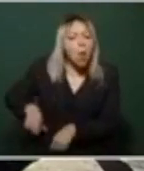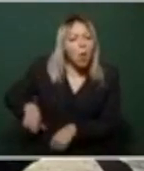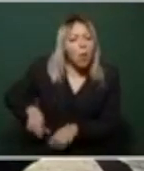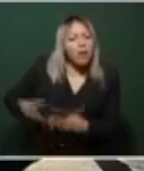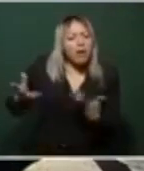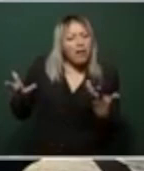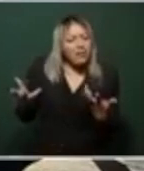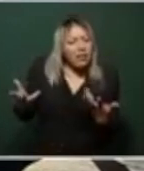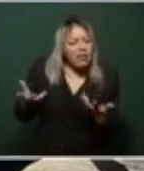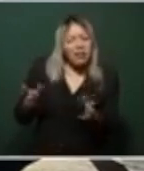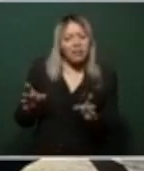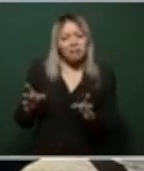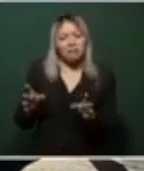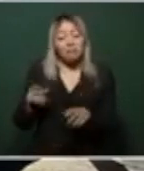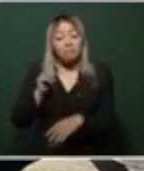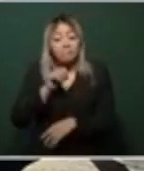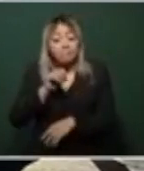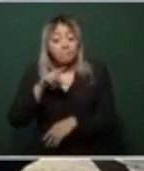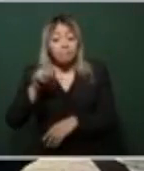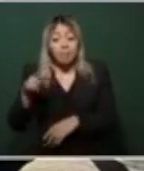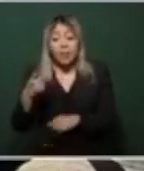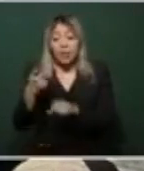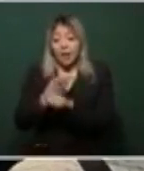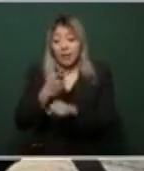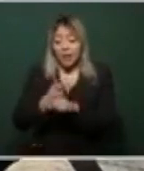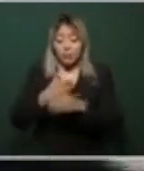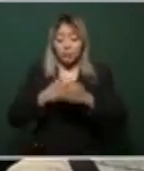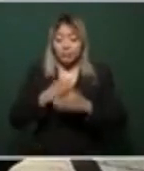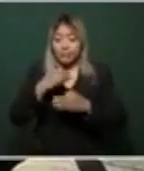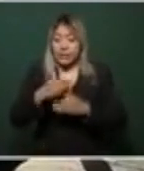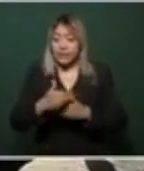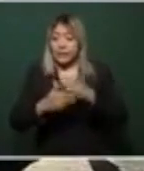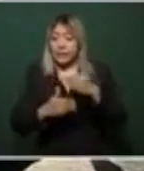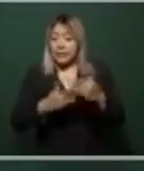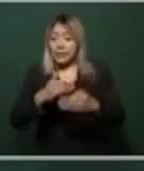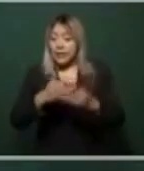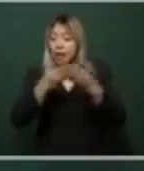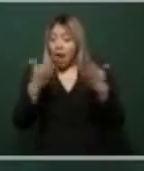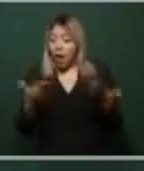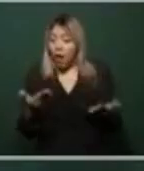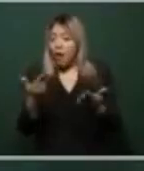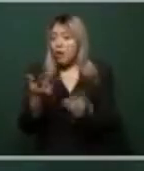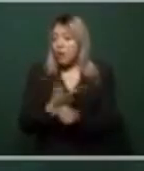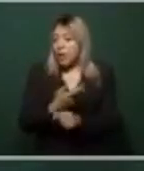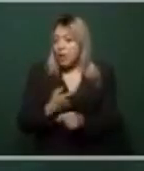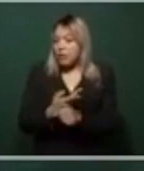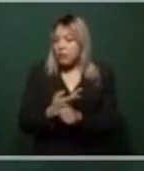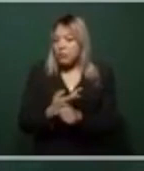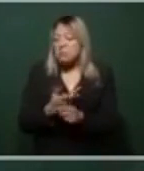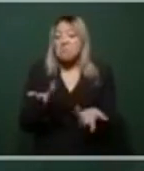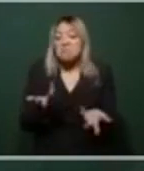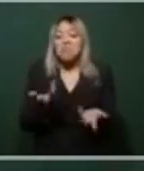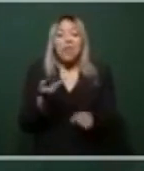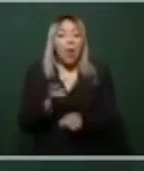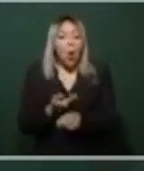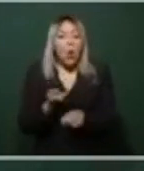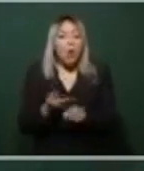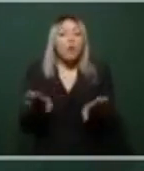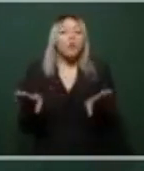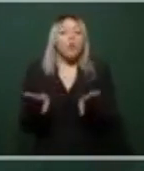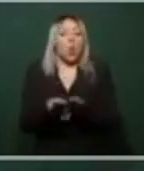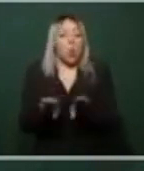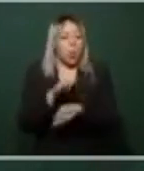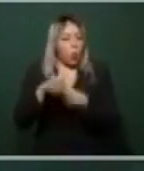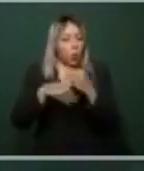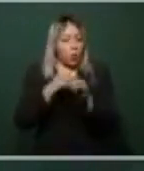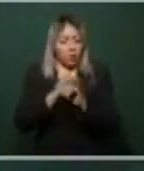es lo que de acuerdo al protocolo corresponde y cómo está la situación actual.